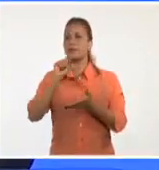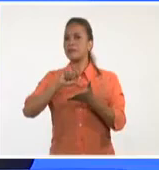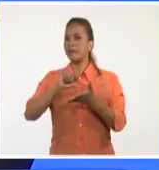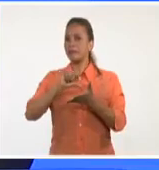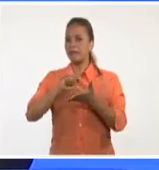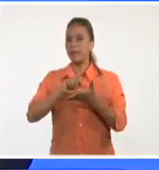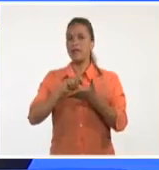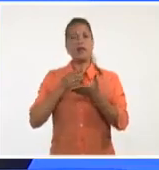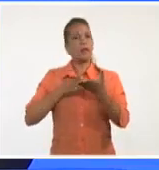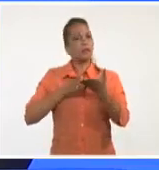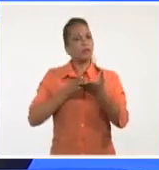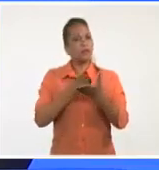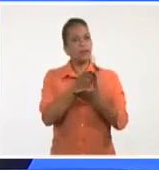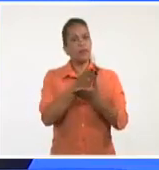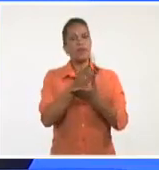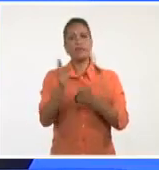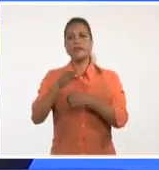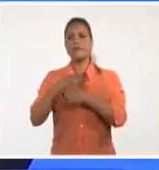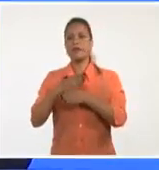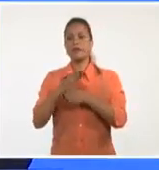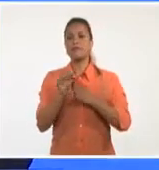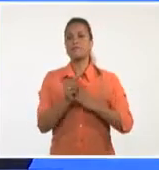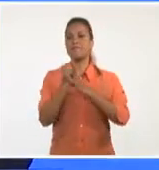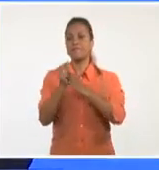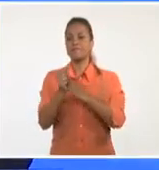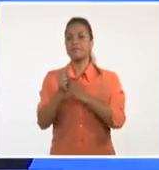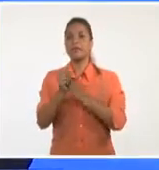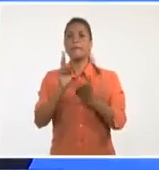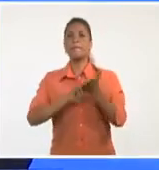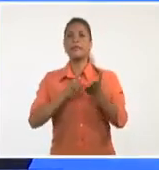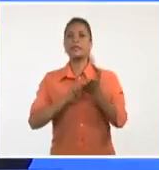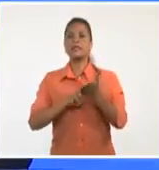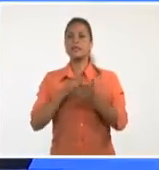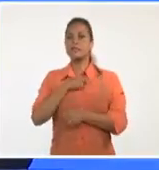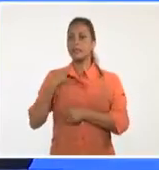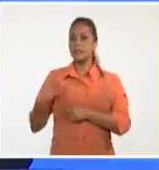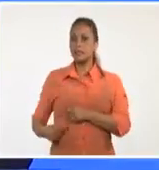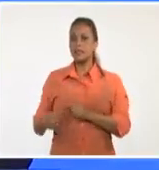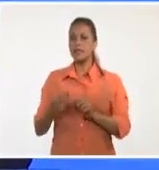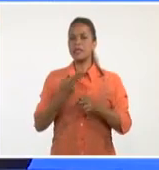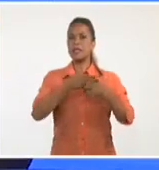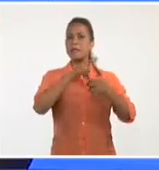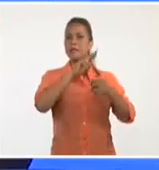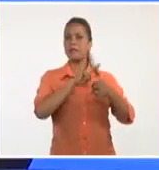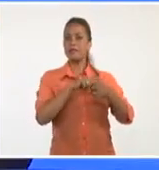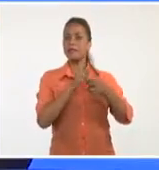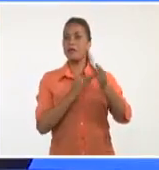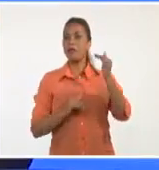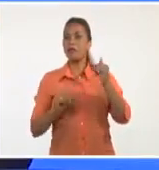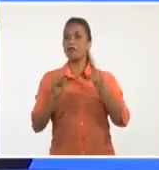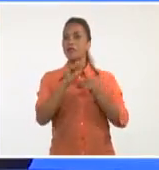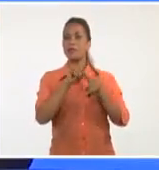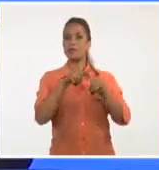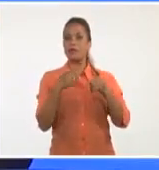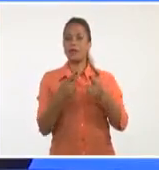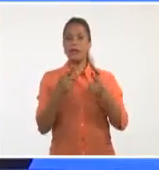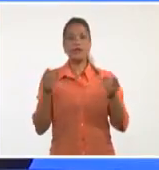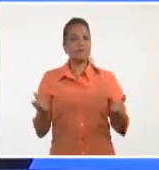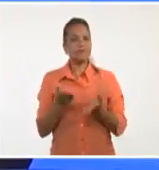varias generaciones de militantes chinos y representan un salto cualitativo en la adaptación del